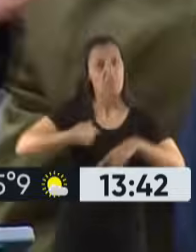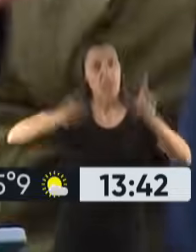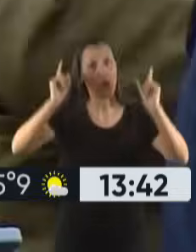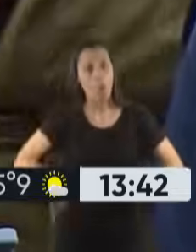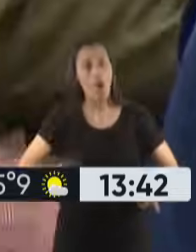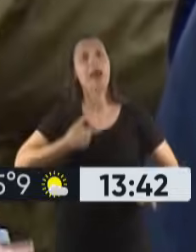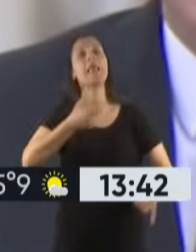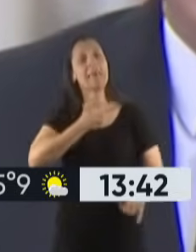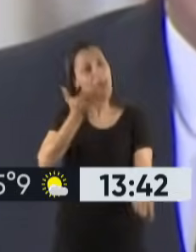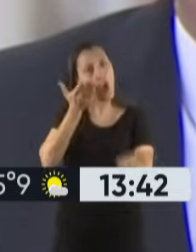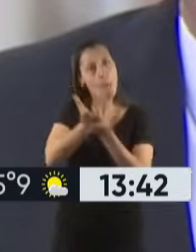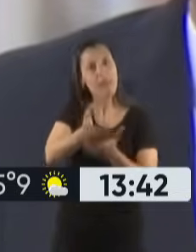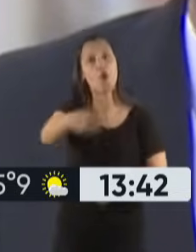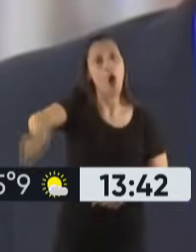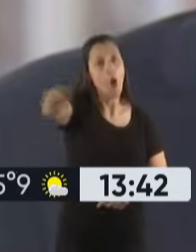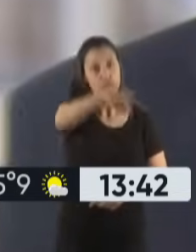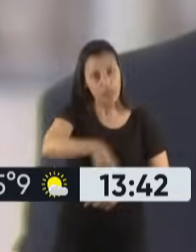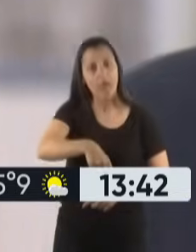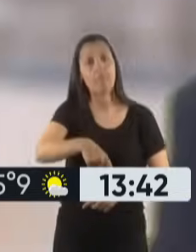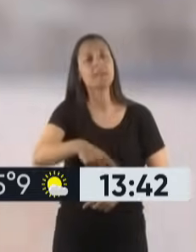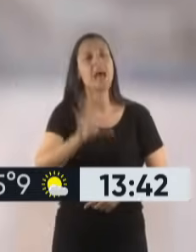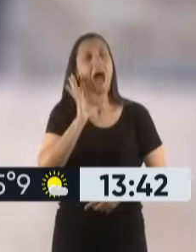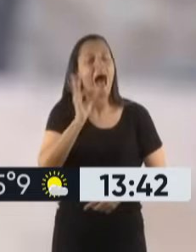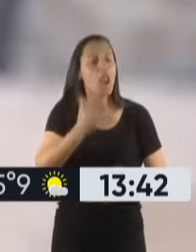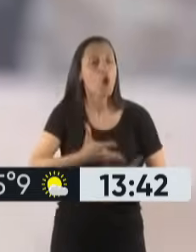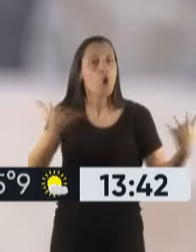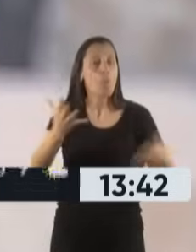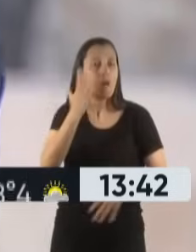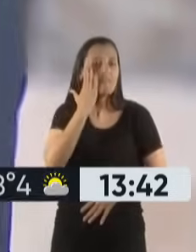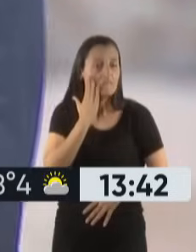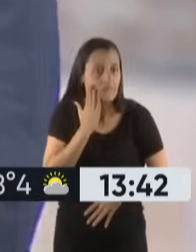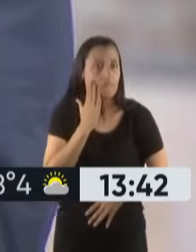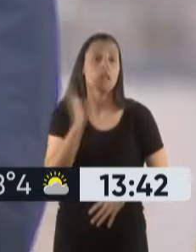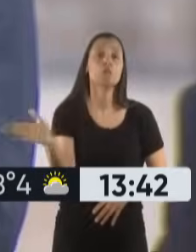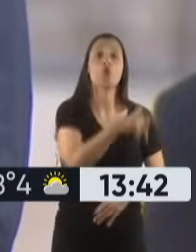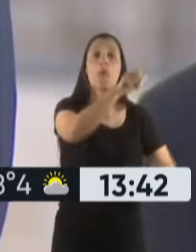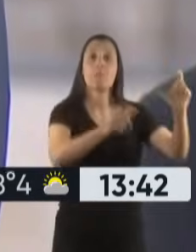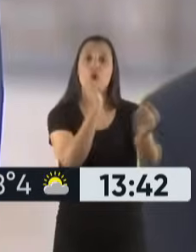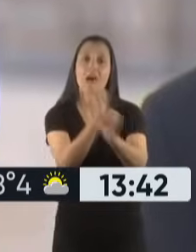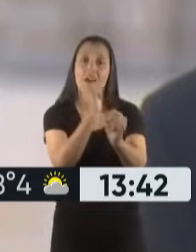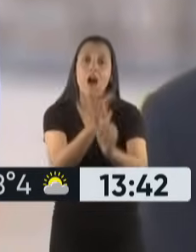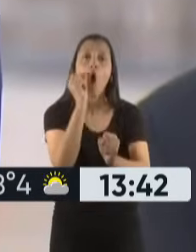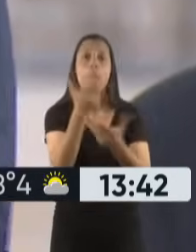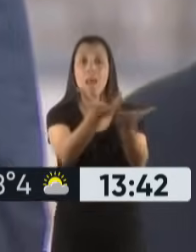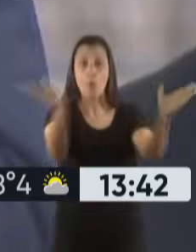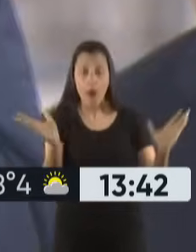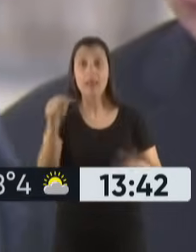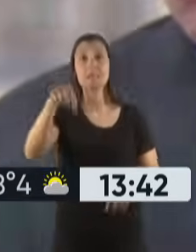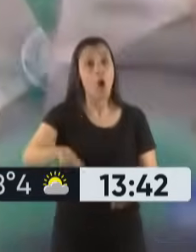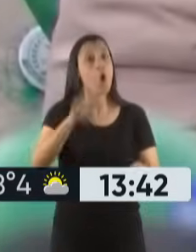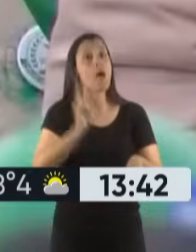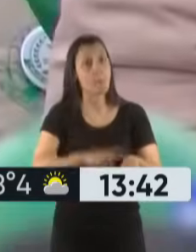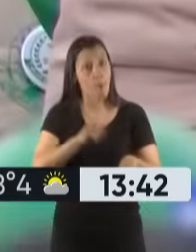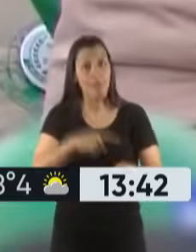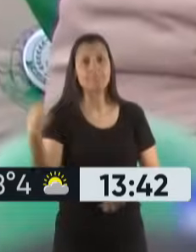último pedirles un enorme favor a los trabajadores y trabajadoras. Estamos en